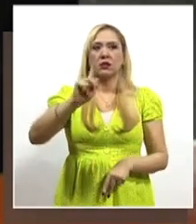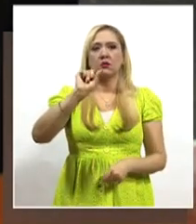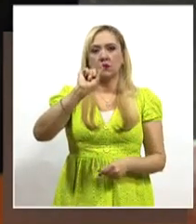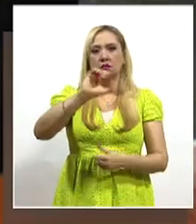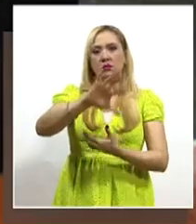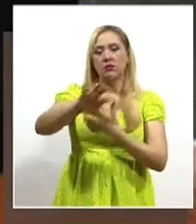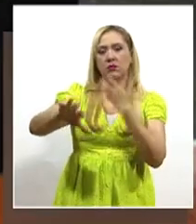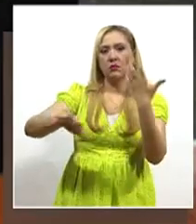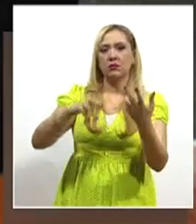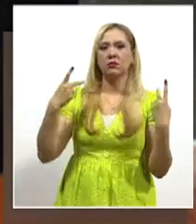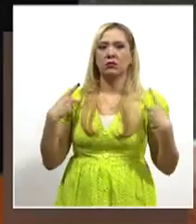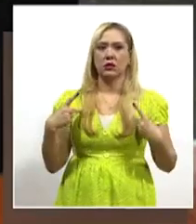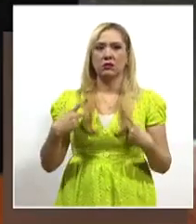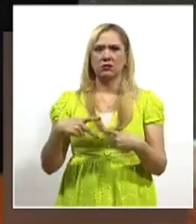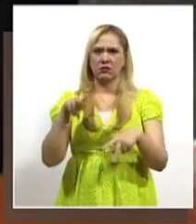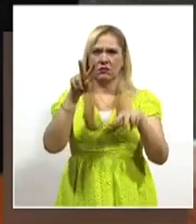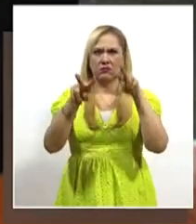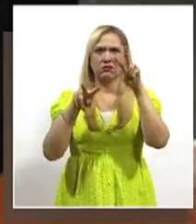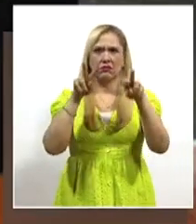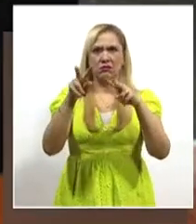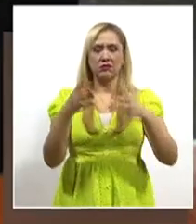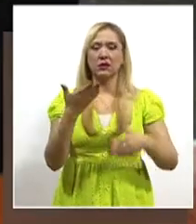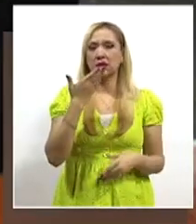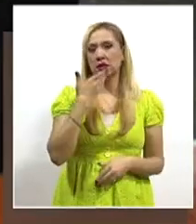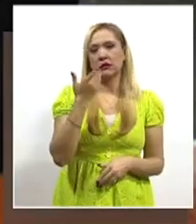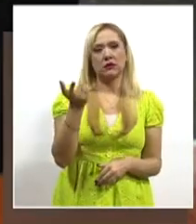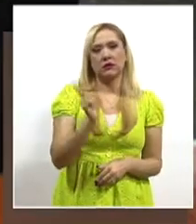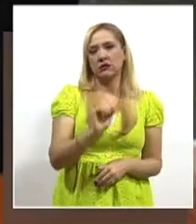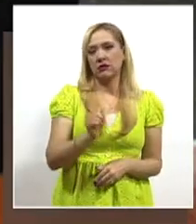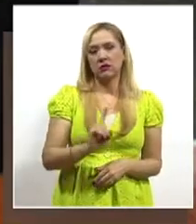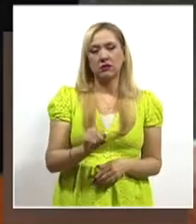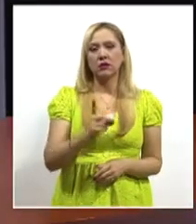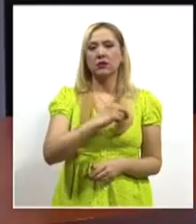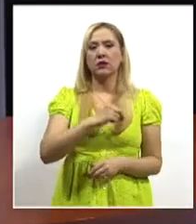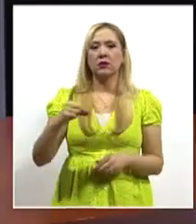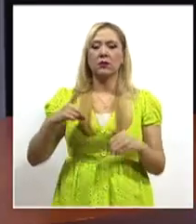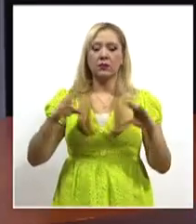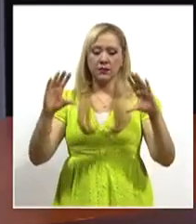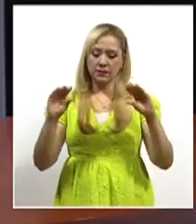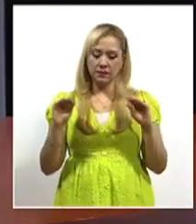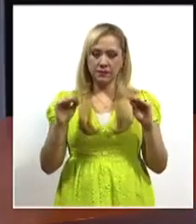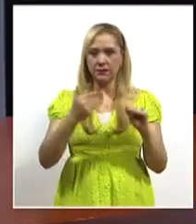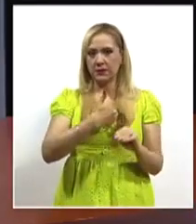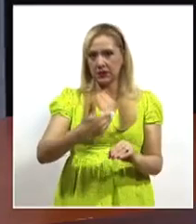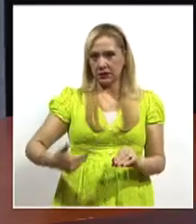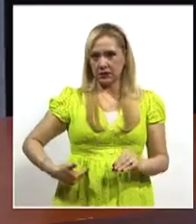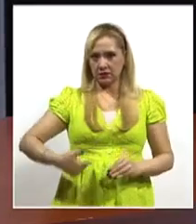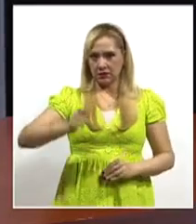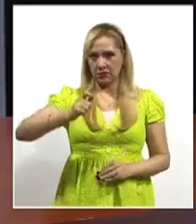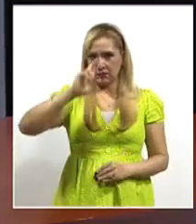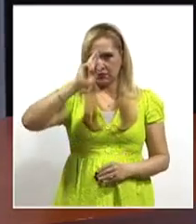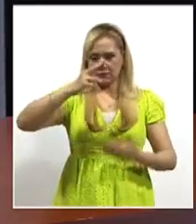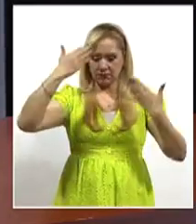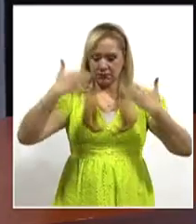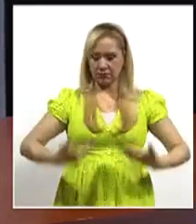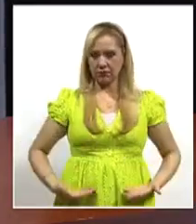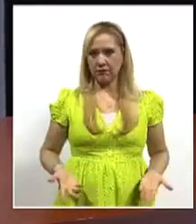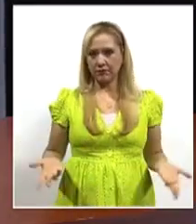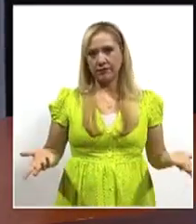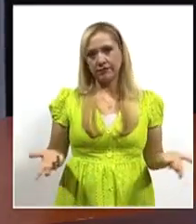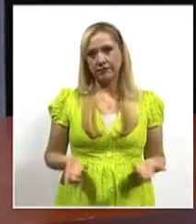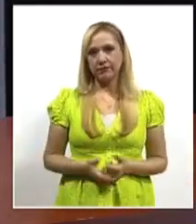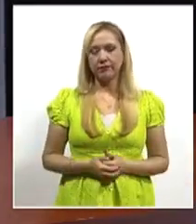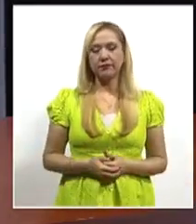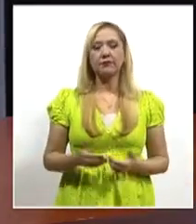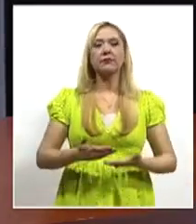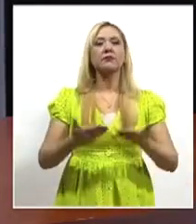influencia indebida y un impacto en la ciudadanía que recibió esa información. Por otra parte, la Sala Superior dio a conocer el